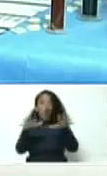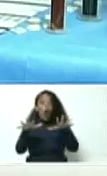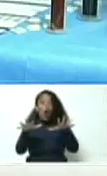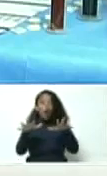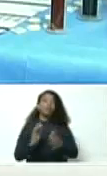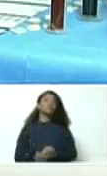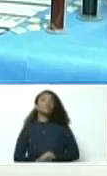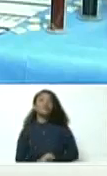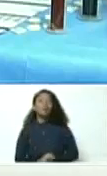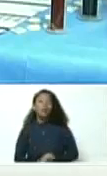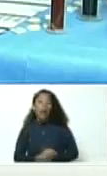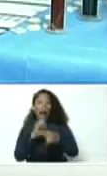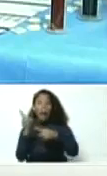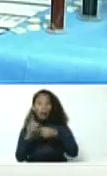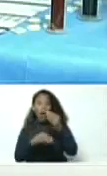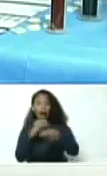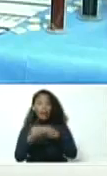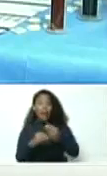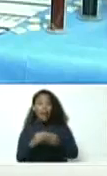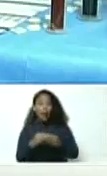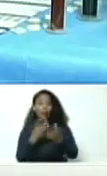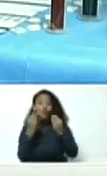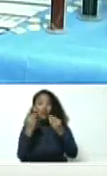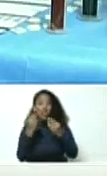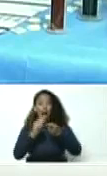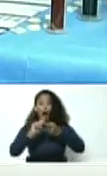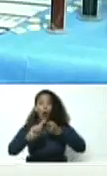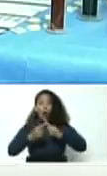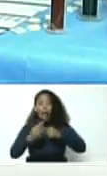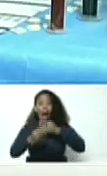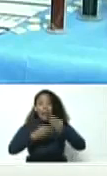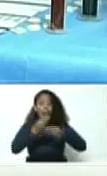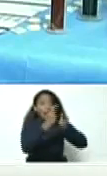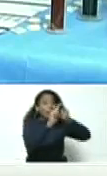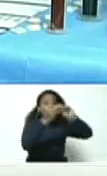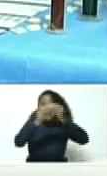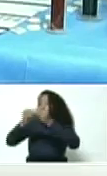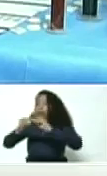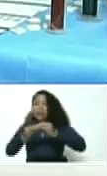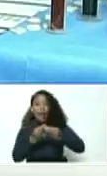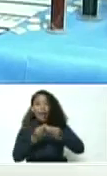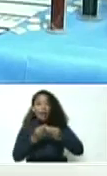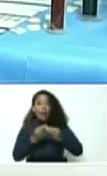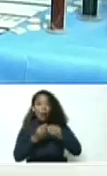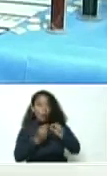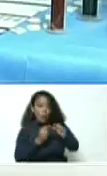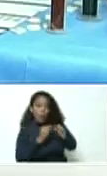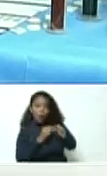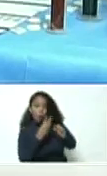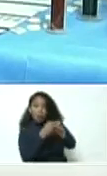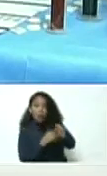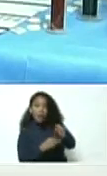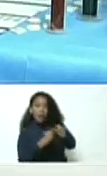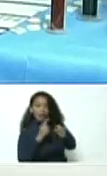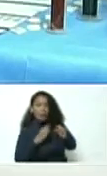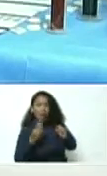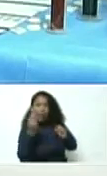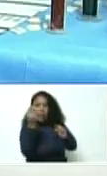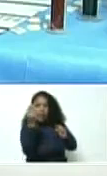Que es el extremo de hacer más con menos. Hacer algo sin tener nada de recursos, ni medio, ni